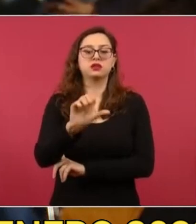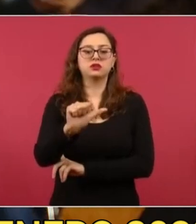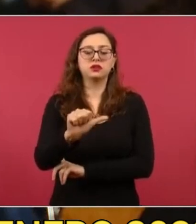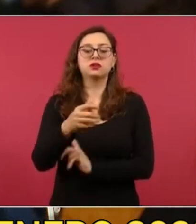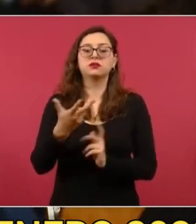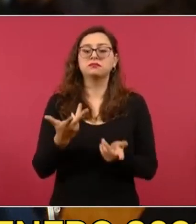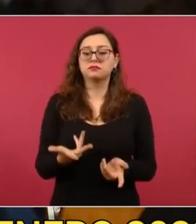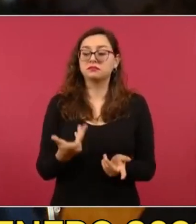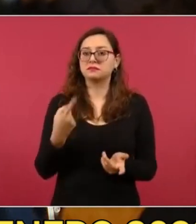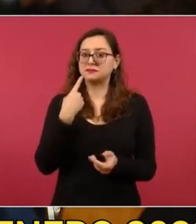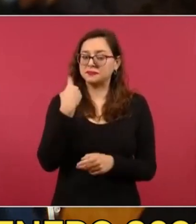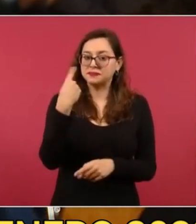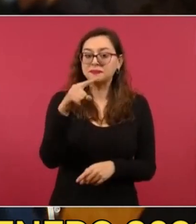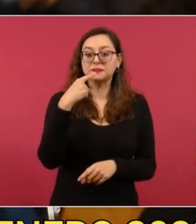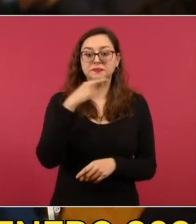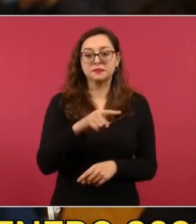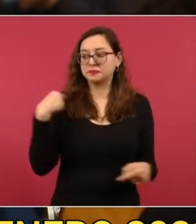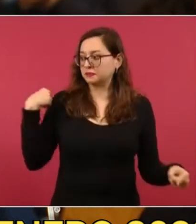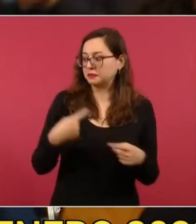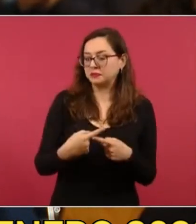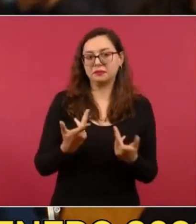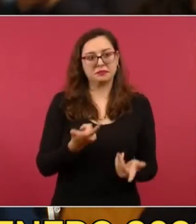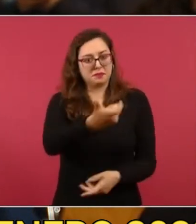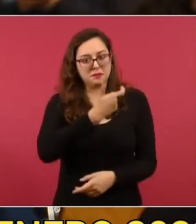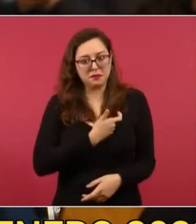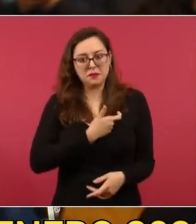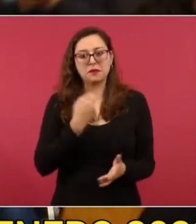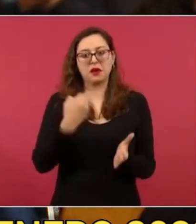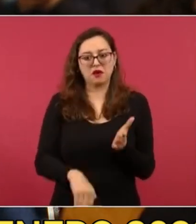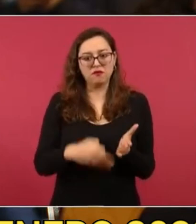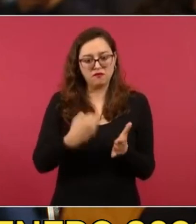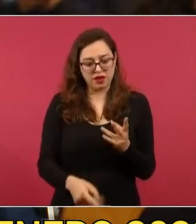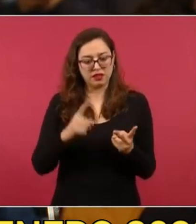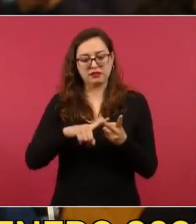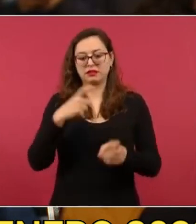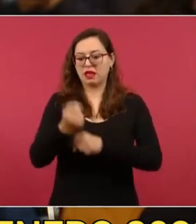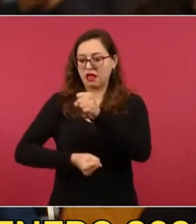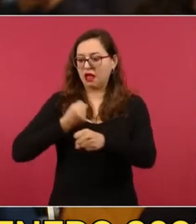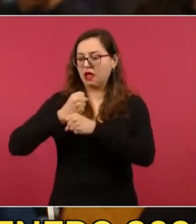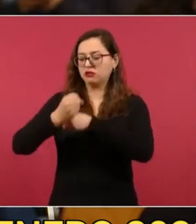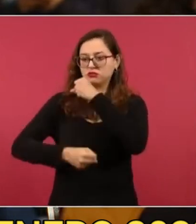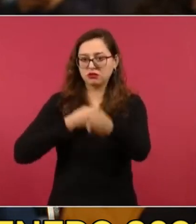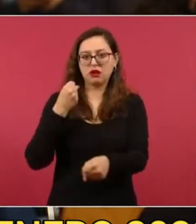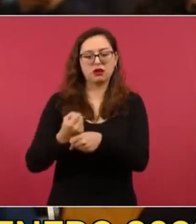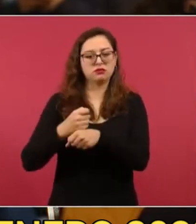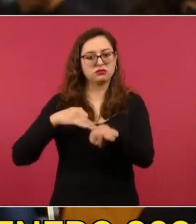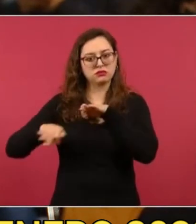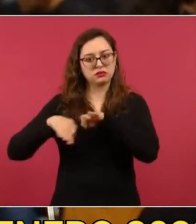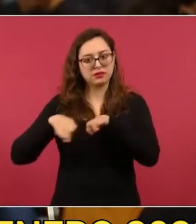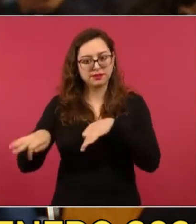esto por el reclamo de pagos de salarios caídos, reconocimiento de antigüedad ante el ISSSTE y algunos casos